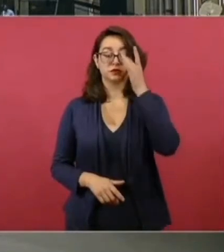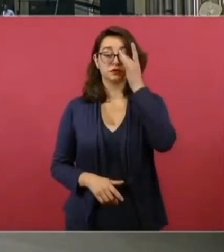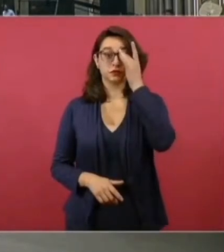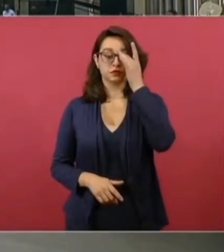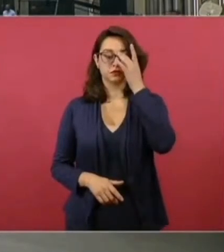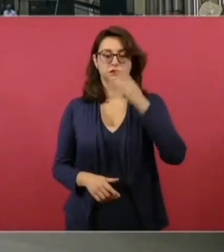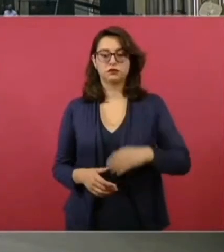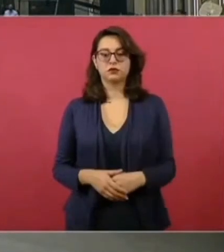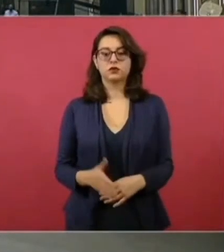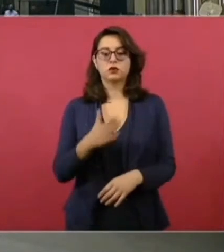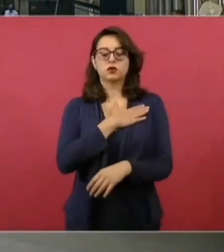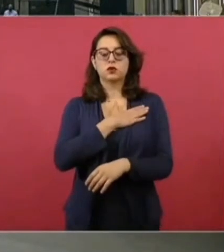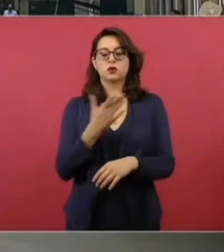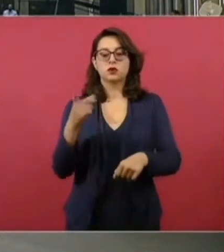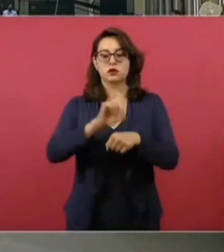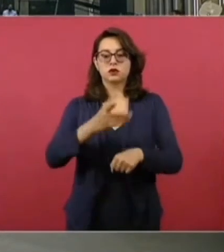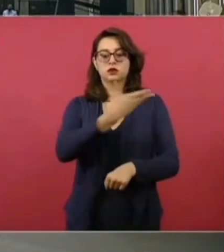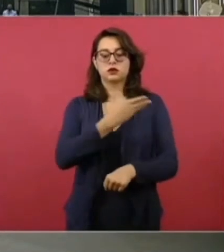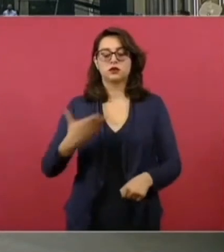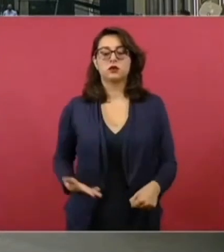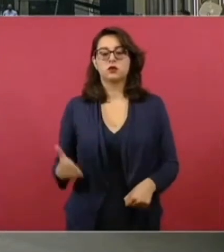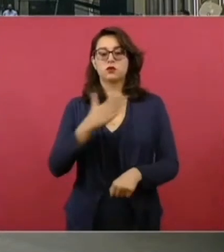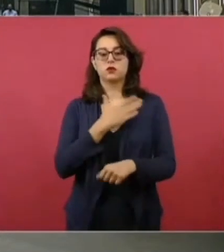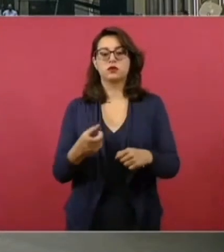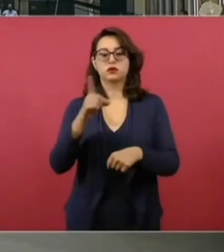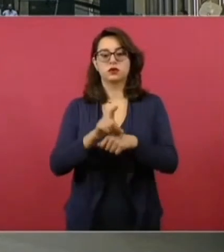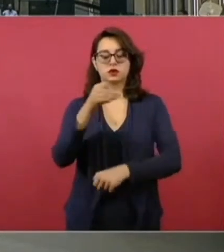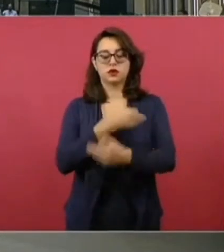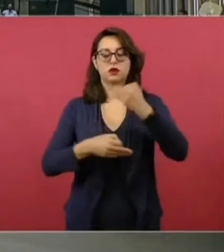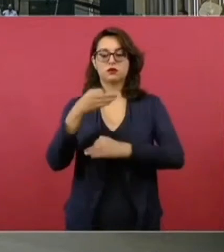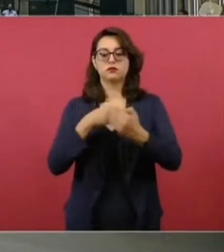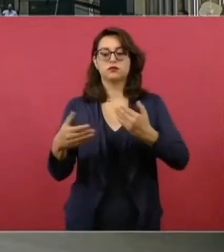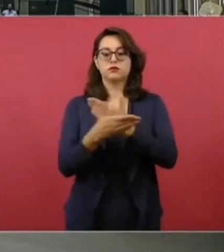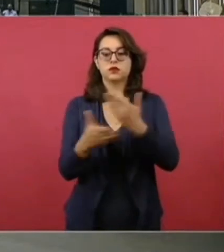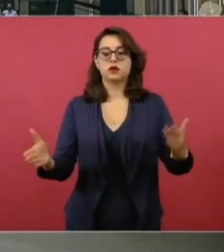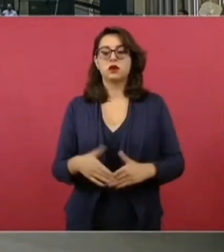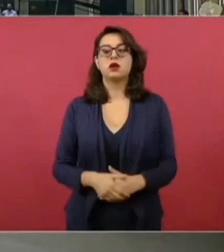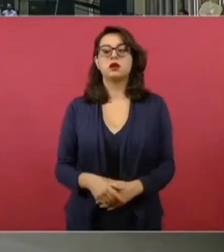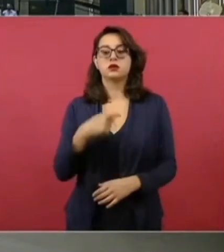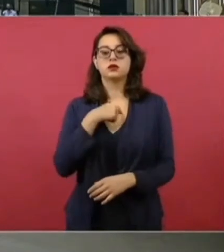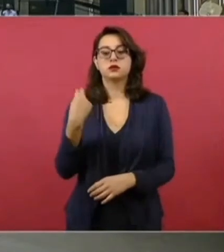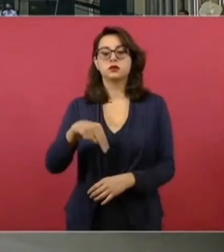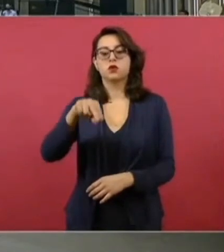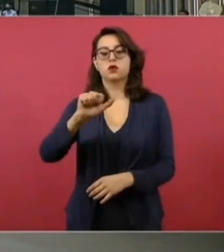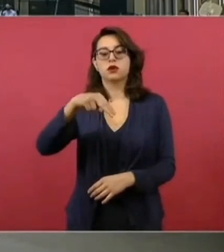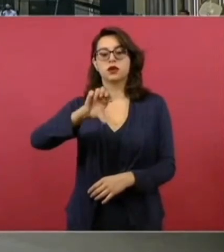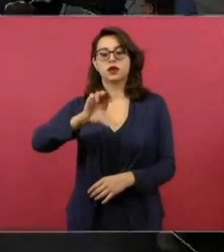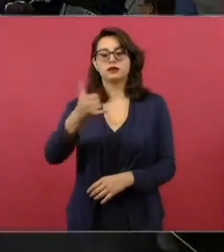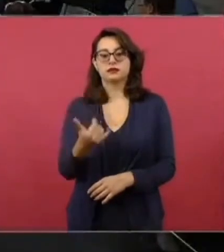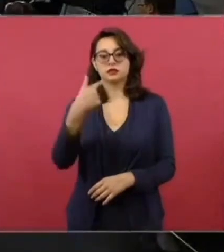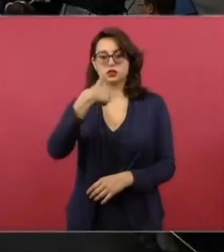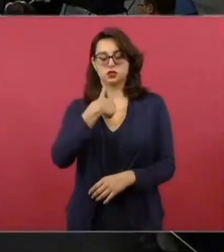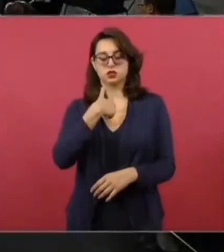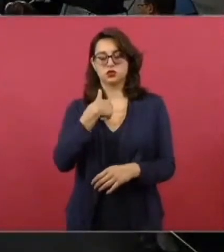Buenos días, presidente. Buenos días a todas y a todos. Nancy Flores, de la revista Contralínea. Presidente, contrario a